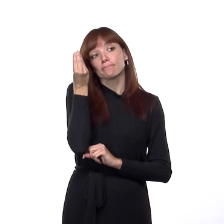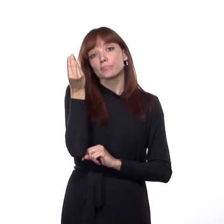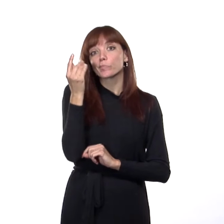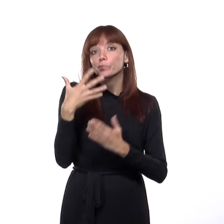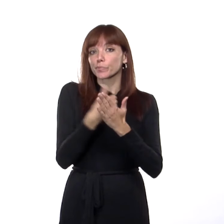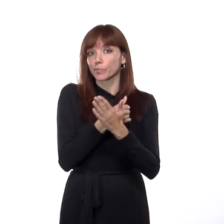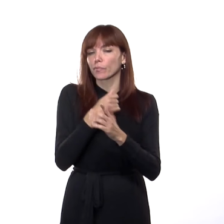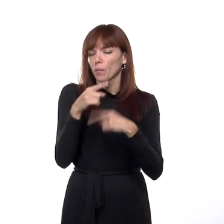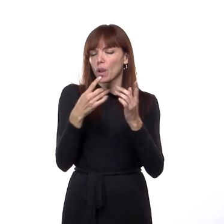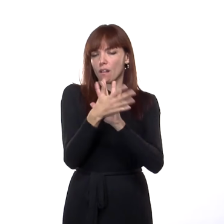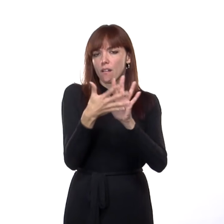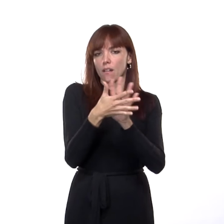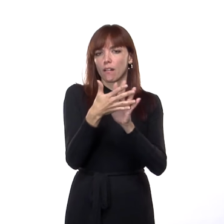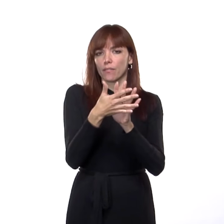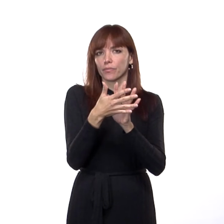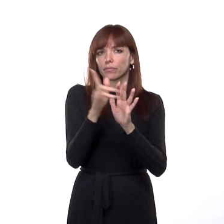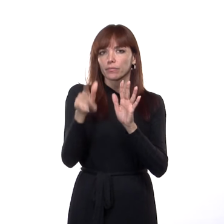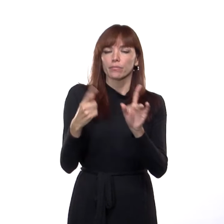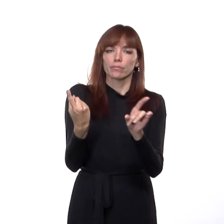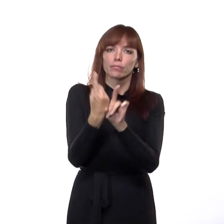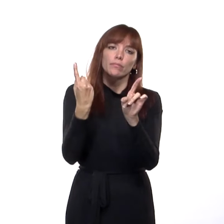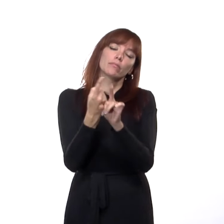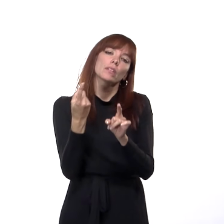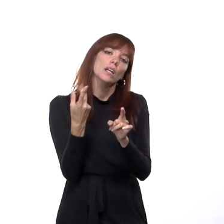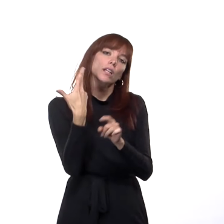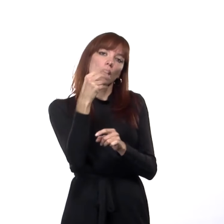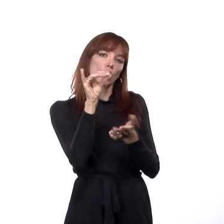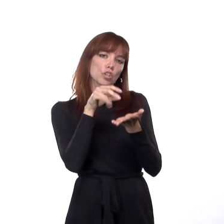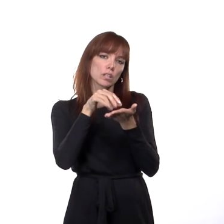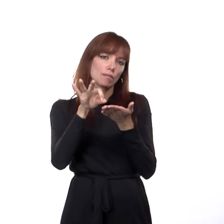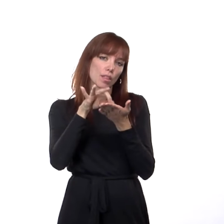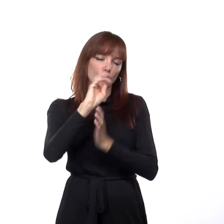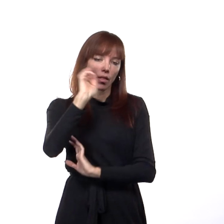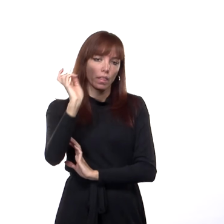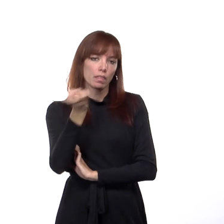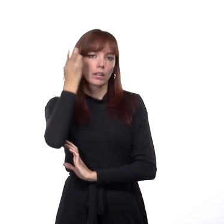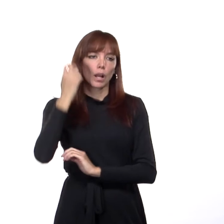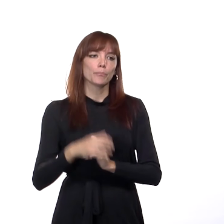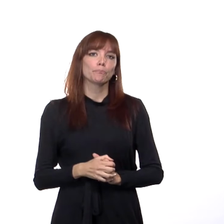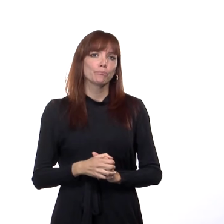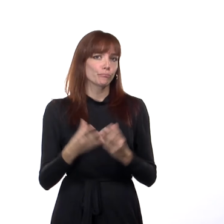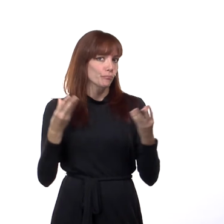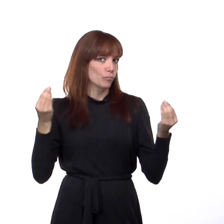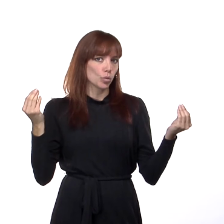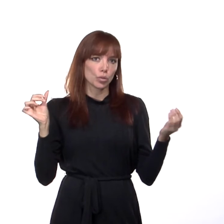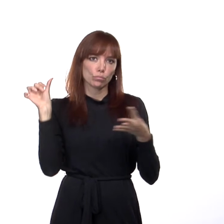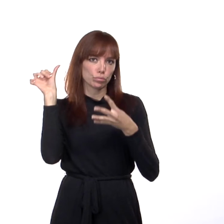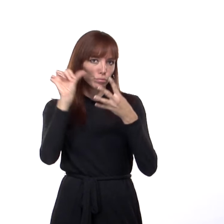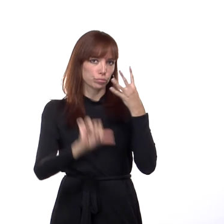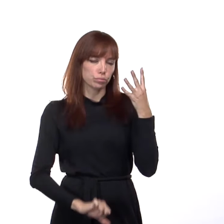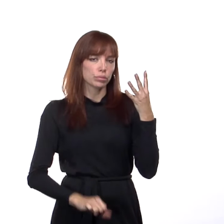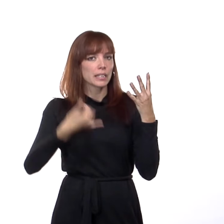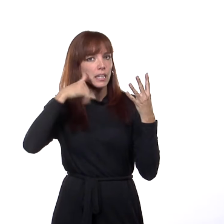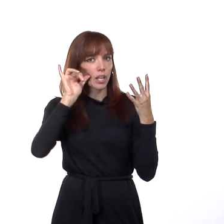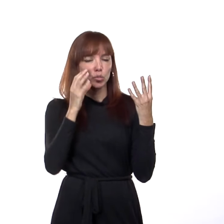de comentar más tarde de ataques de denegación de servicios etcétera un sinfín de posibles riesgos